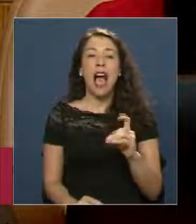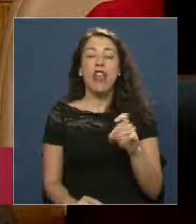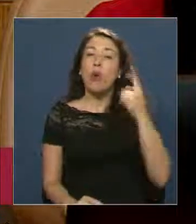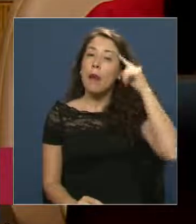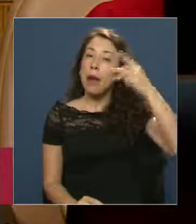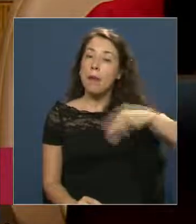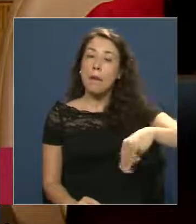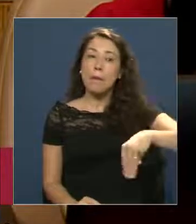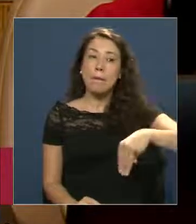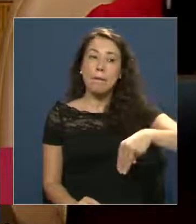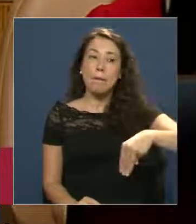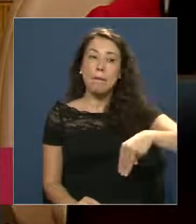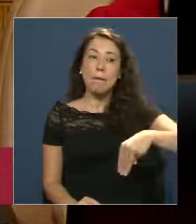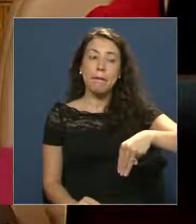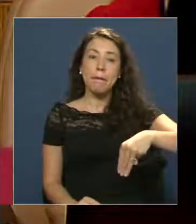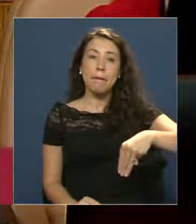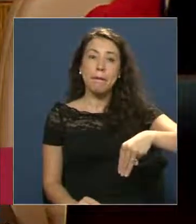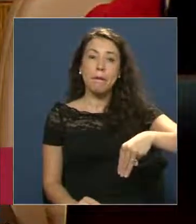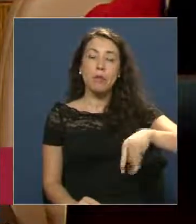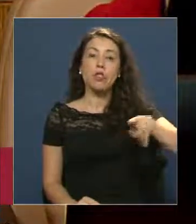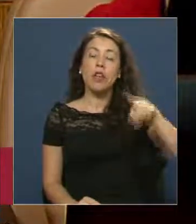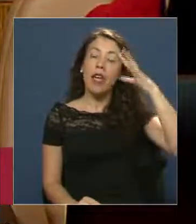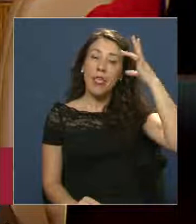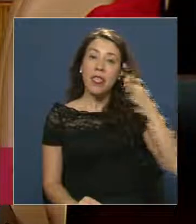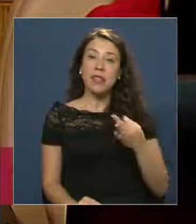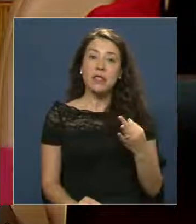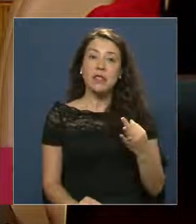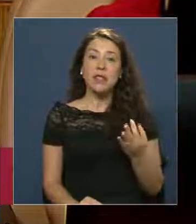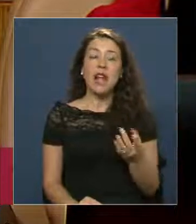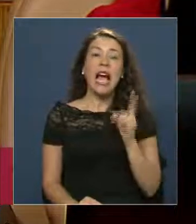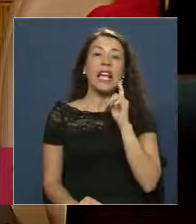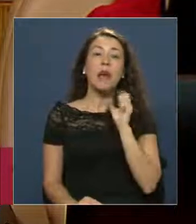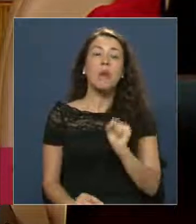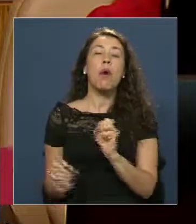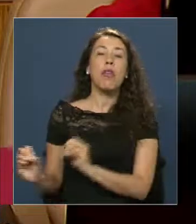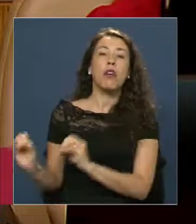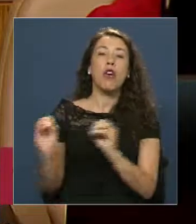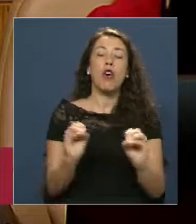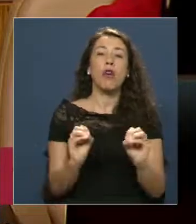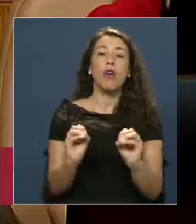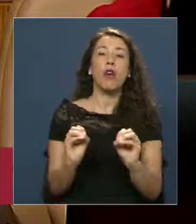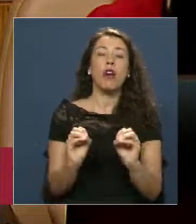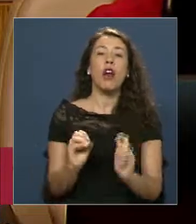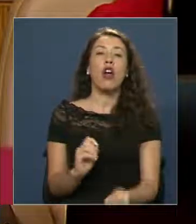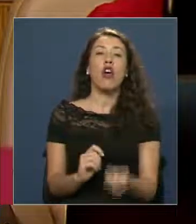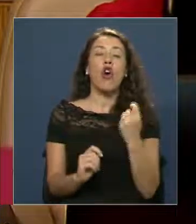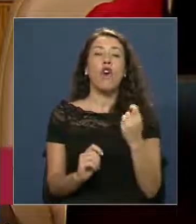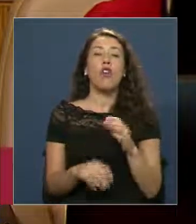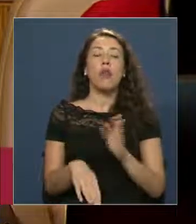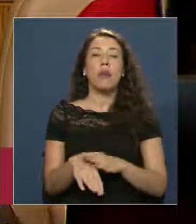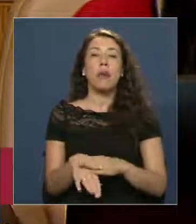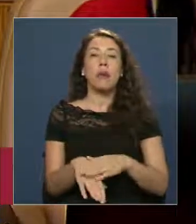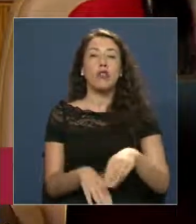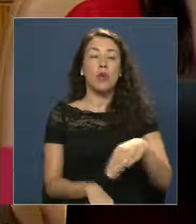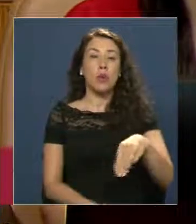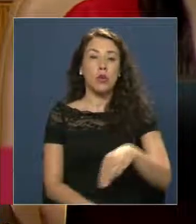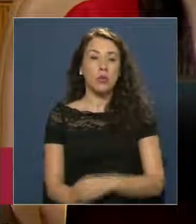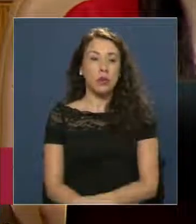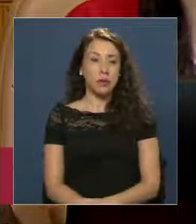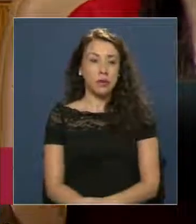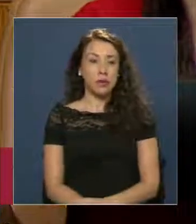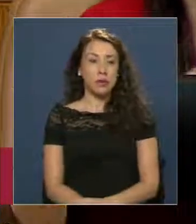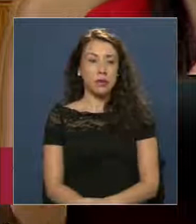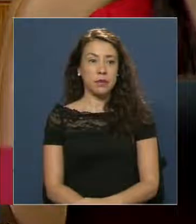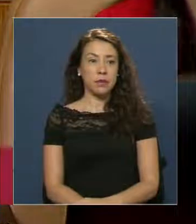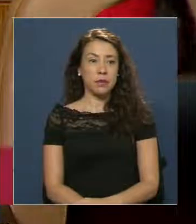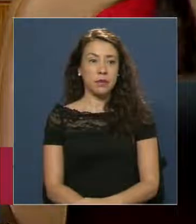municipio el que nomine, ¿cierto?, a quienes pueden postergar el cobro de las patentes municipales o no.